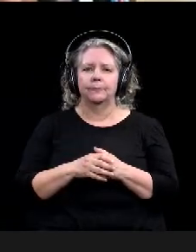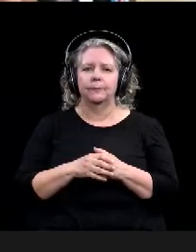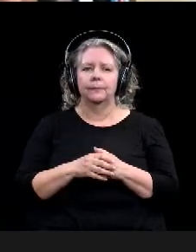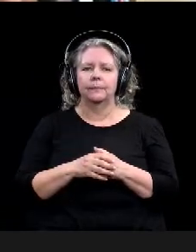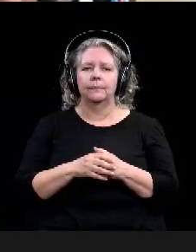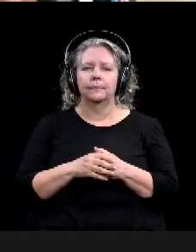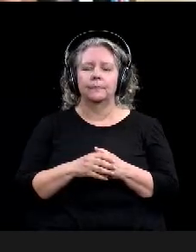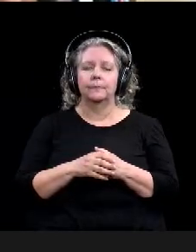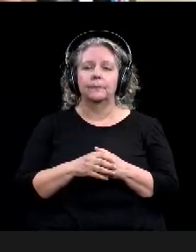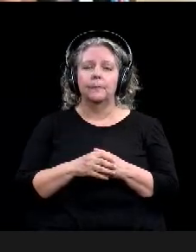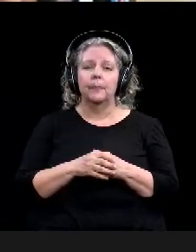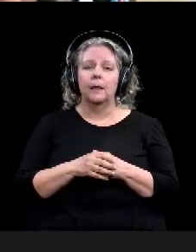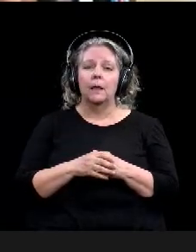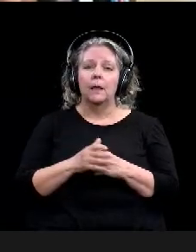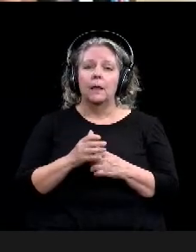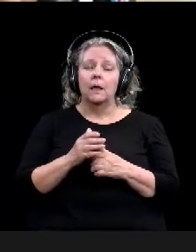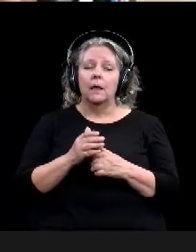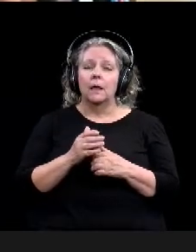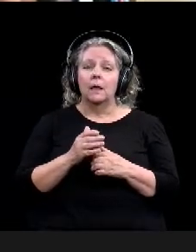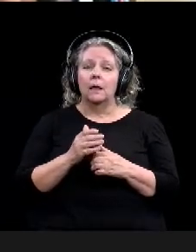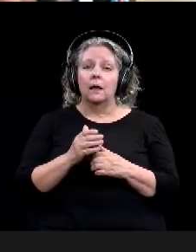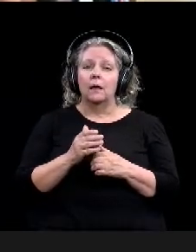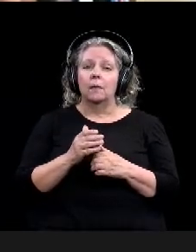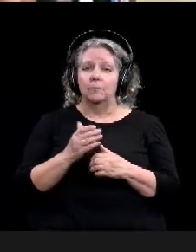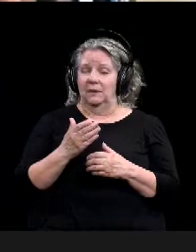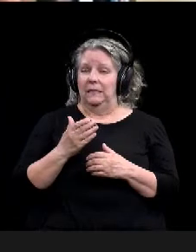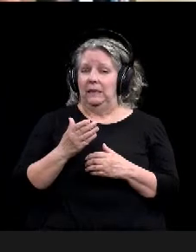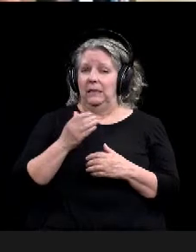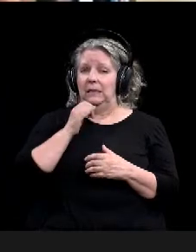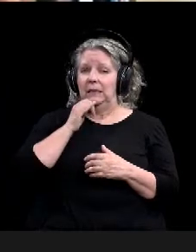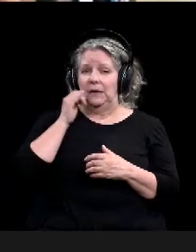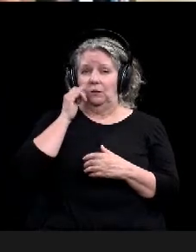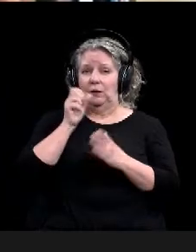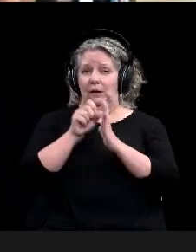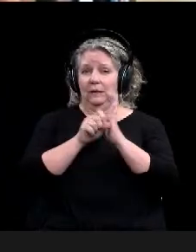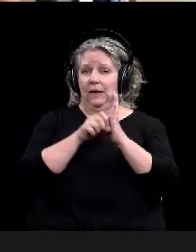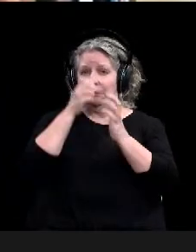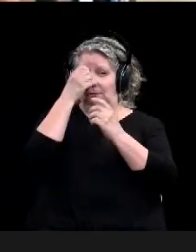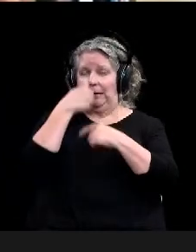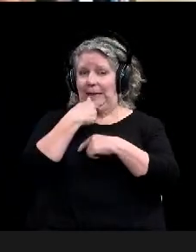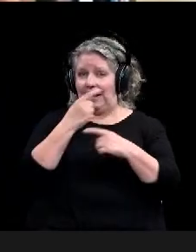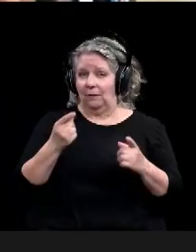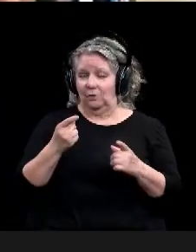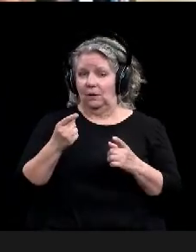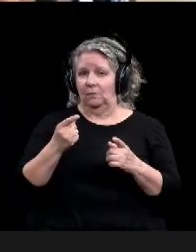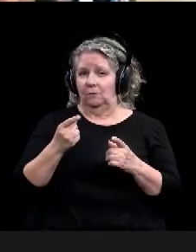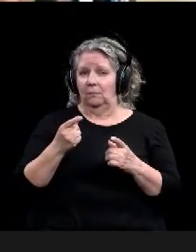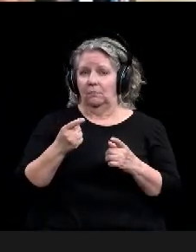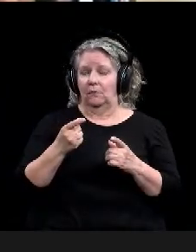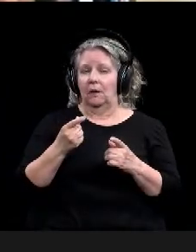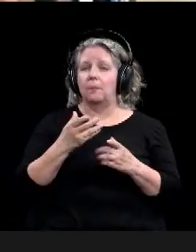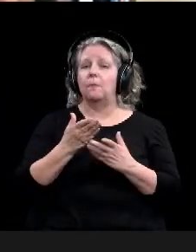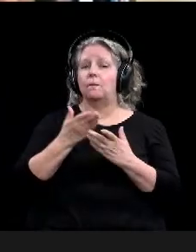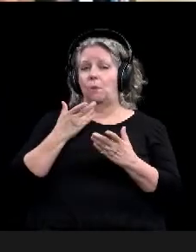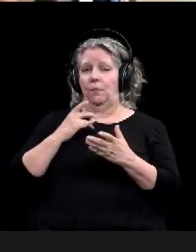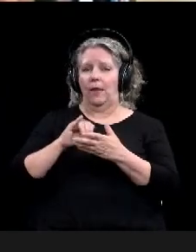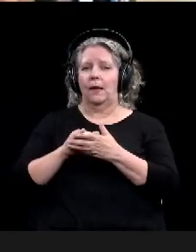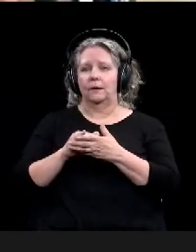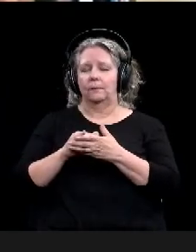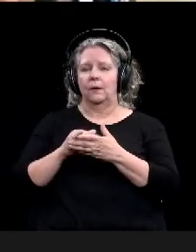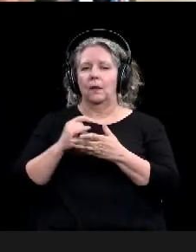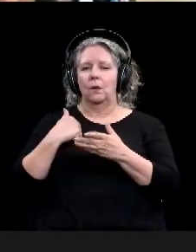al anuncio de la libra del criterio de estamos a lo último de